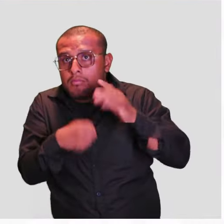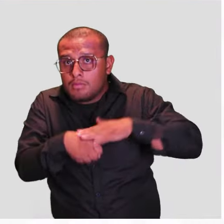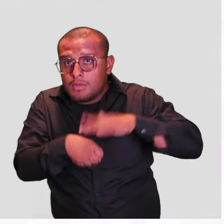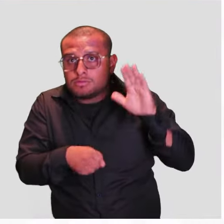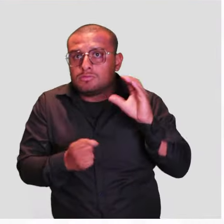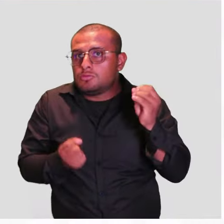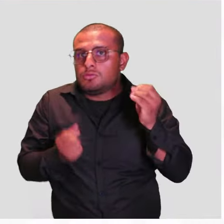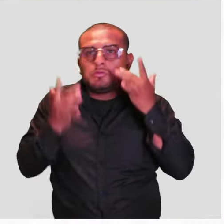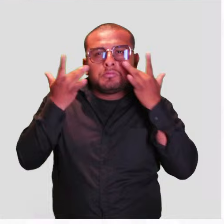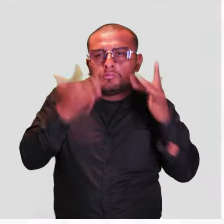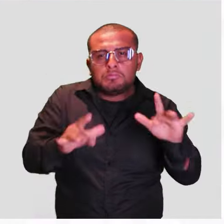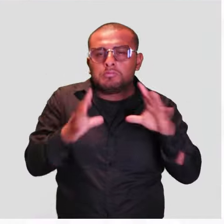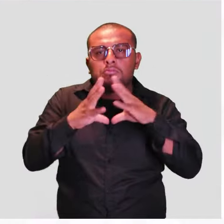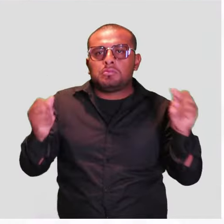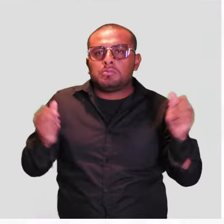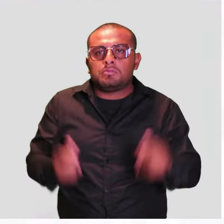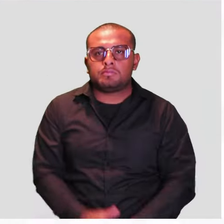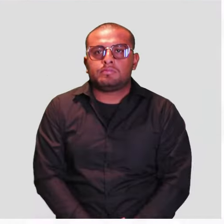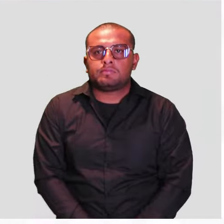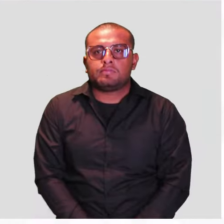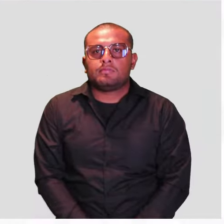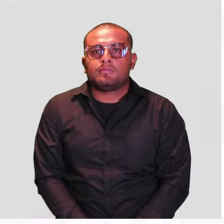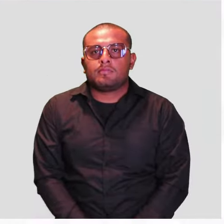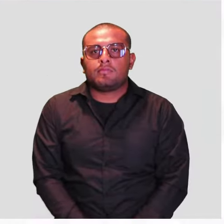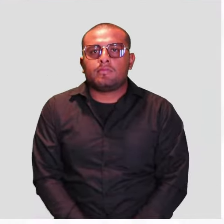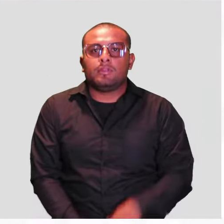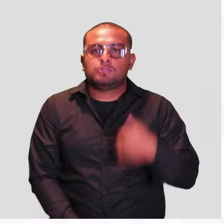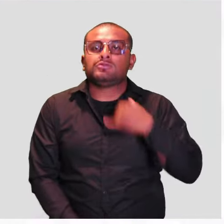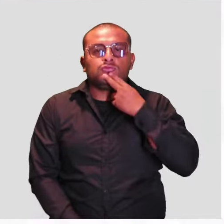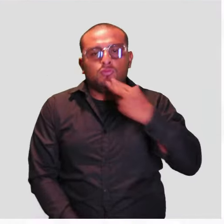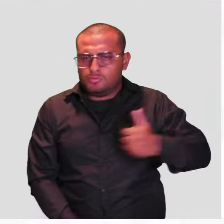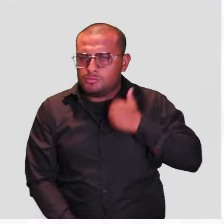usar este tiempo? Los uso. Adelante.